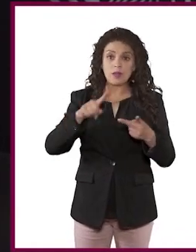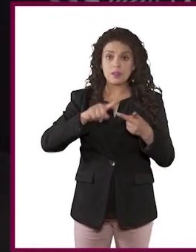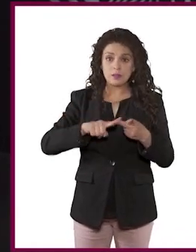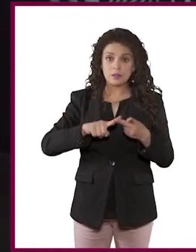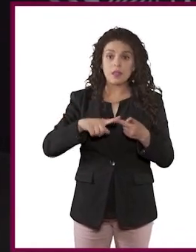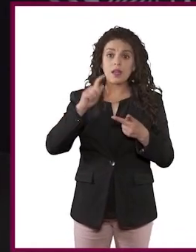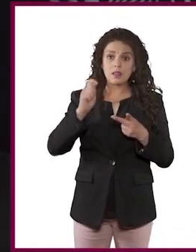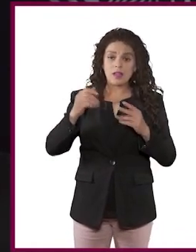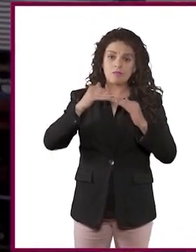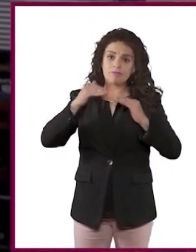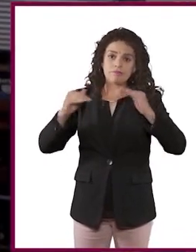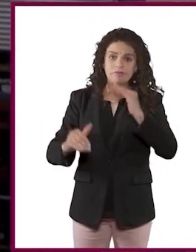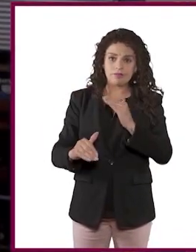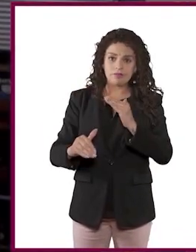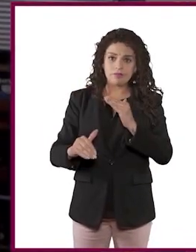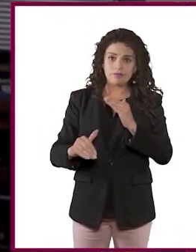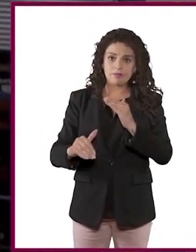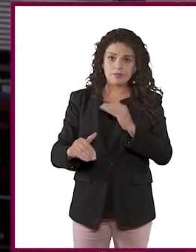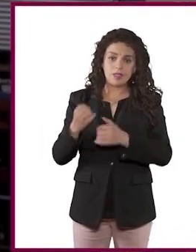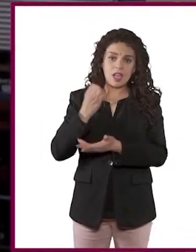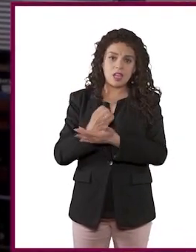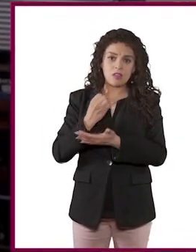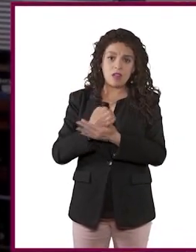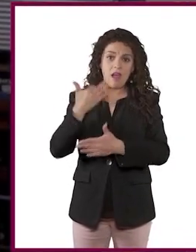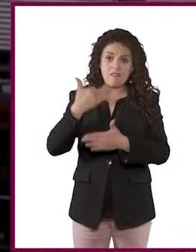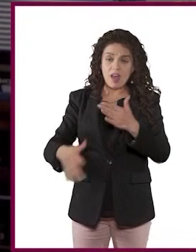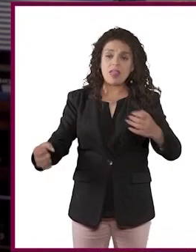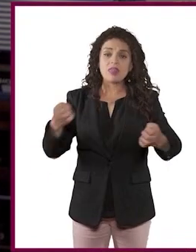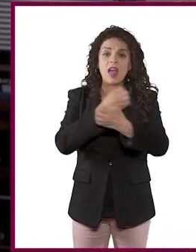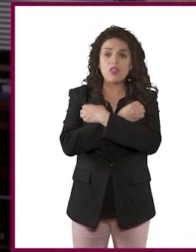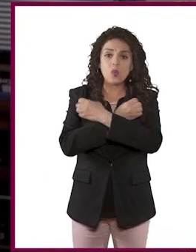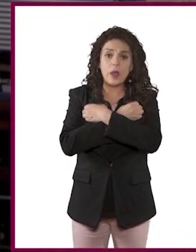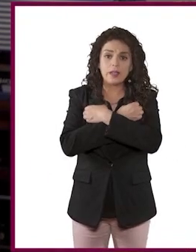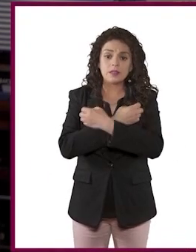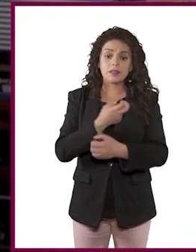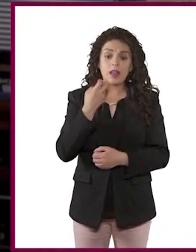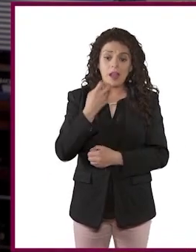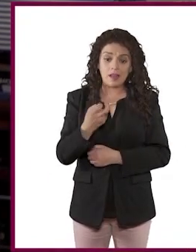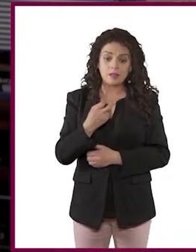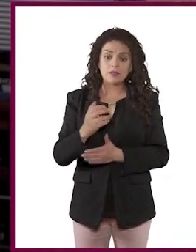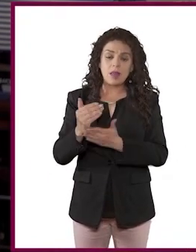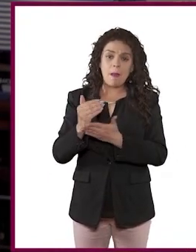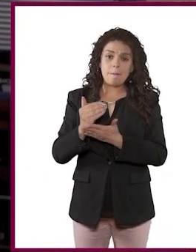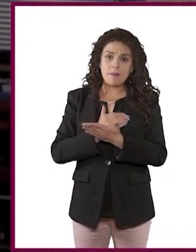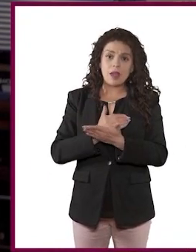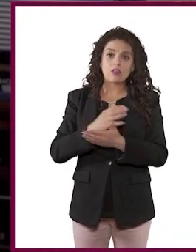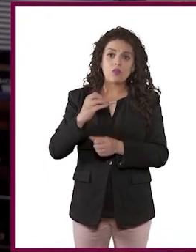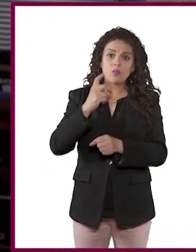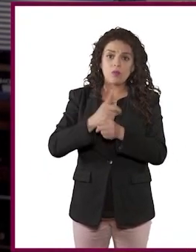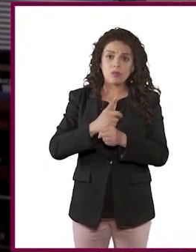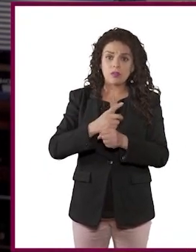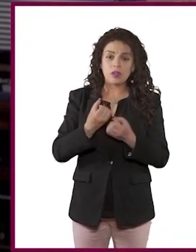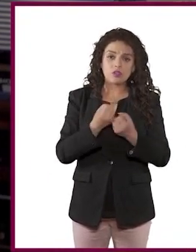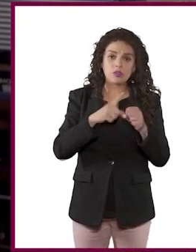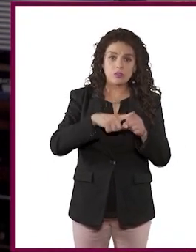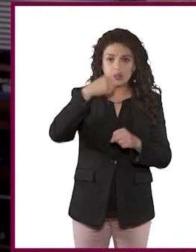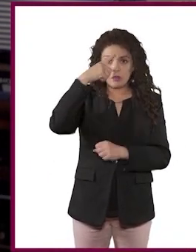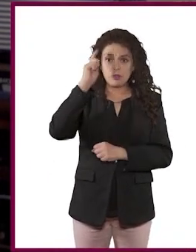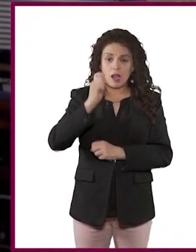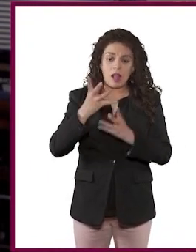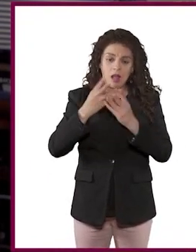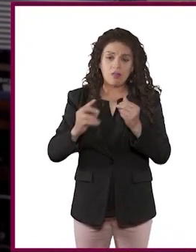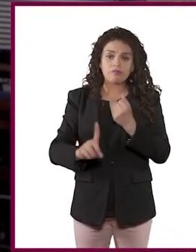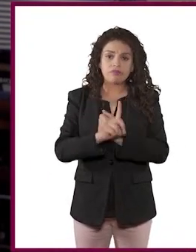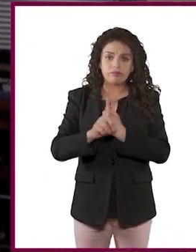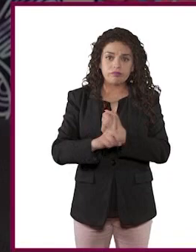la desigualdad económica. La falta de educación tiene relación con que la gente tenga menos herramientas sociales para